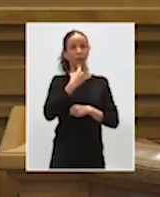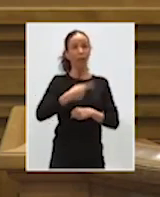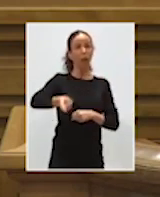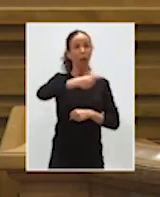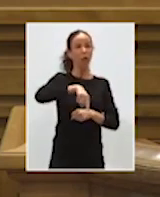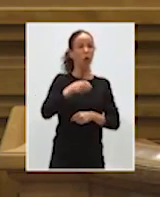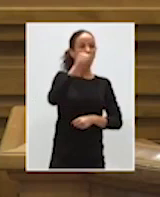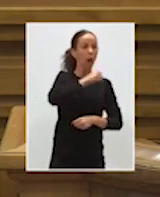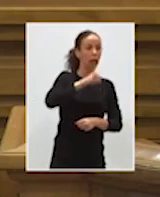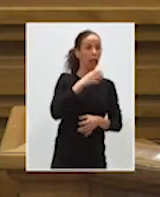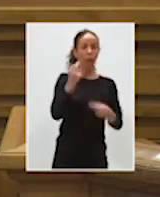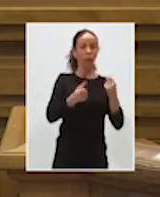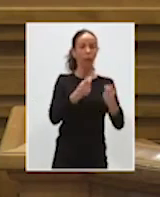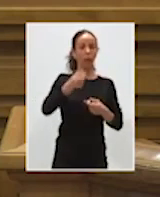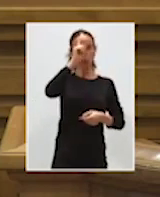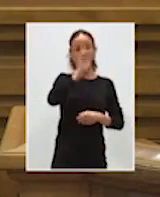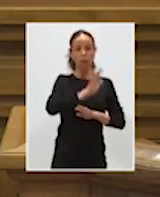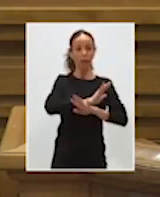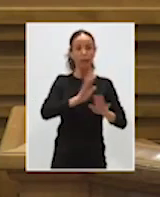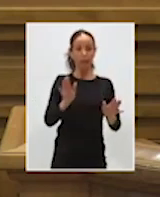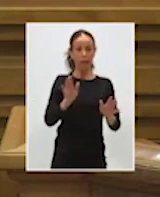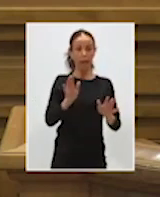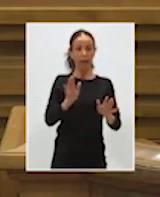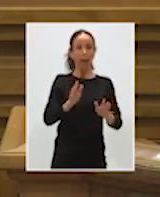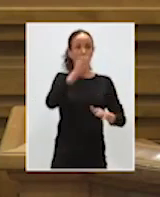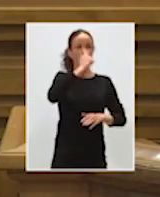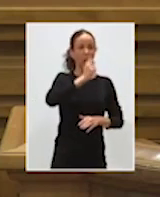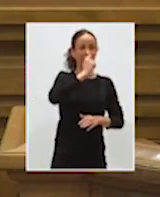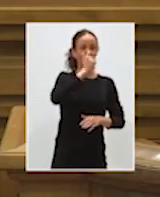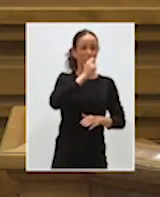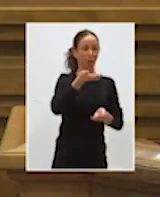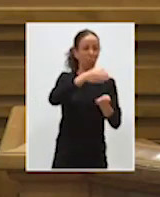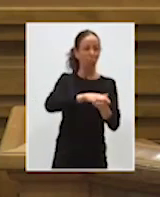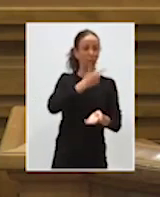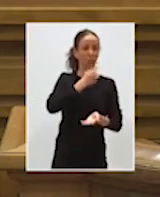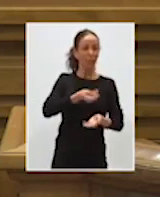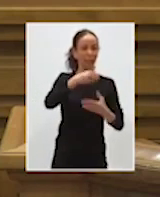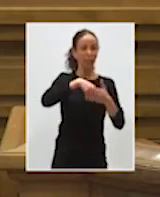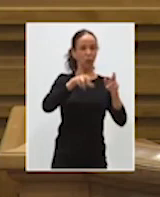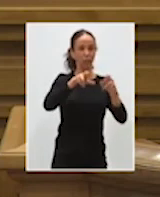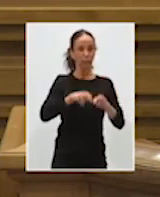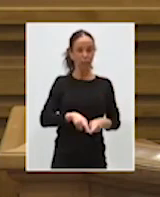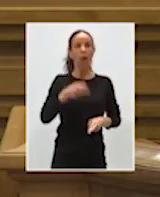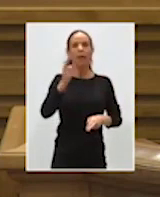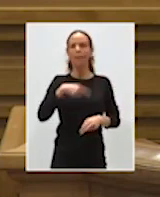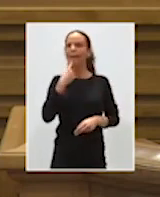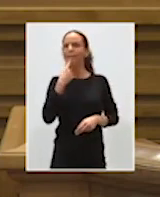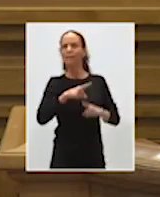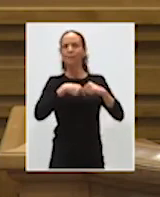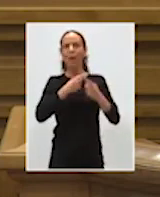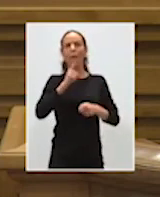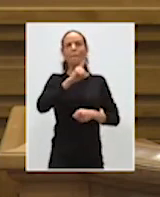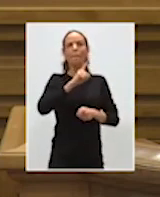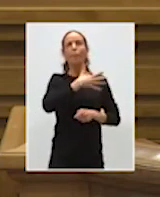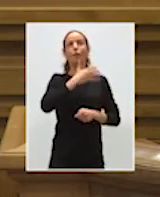y también para beneficiar a los que han robado a todos los españoles para que les salga gratis y no entren ni en la cárcel. Guarinos